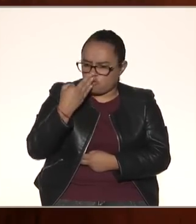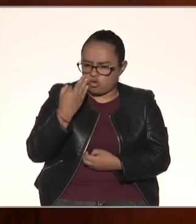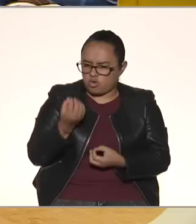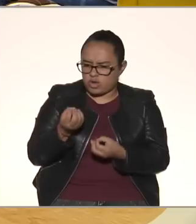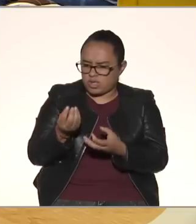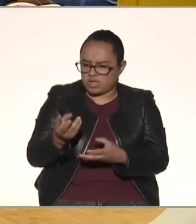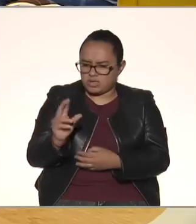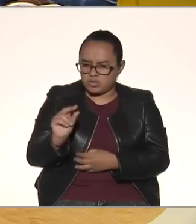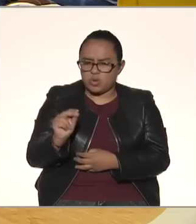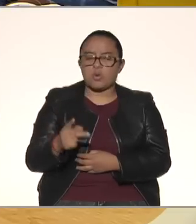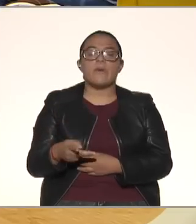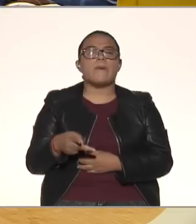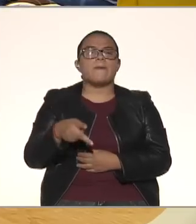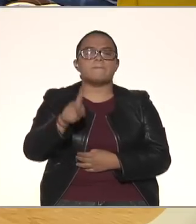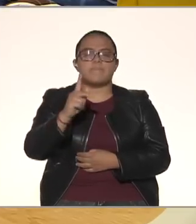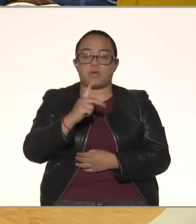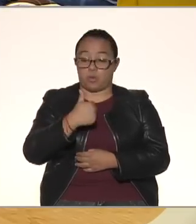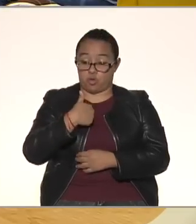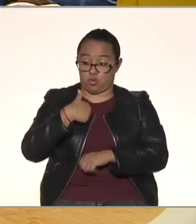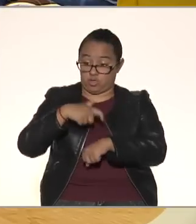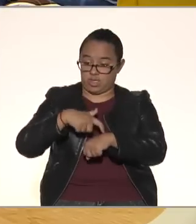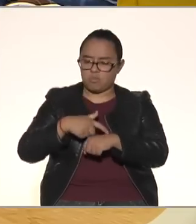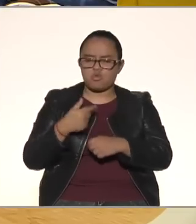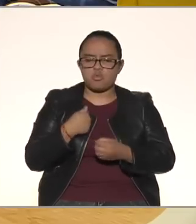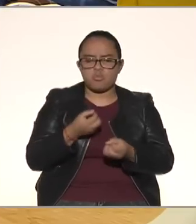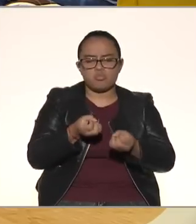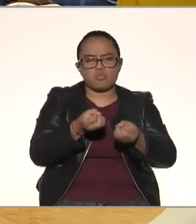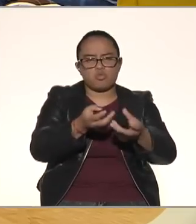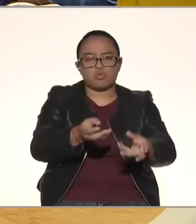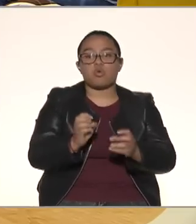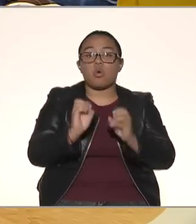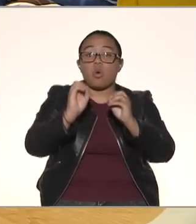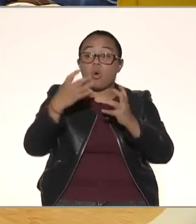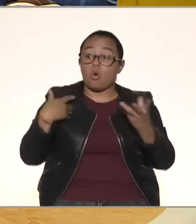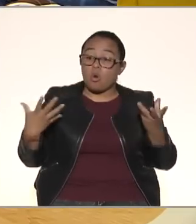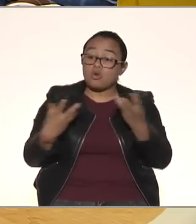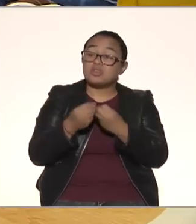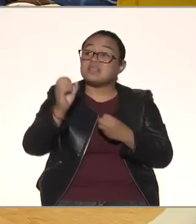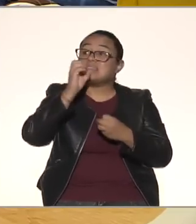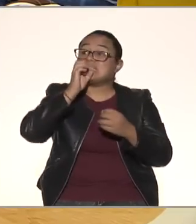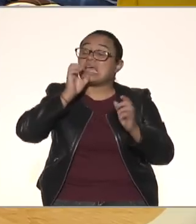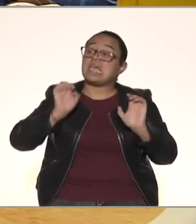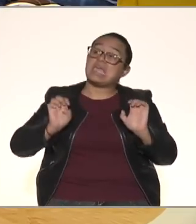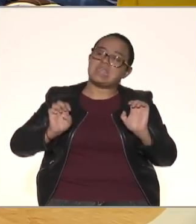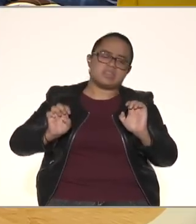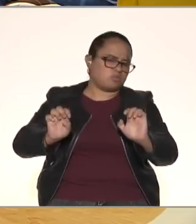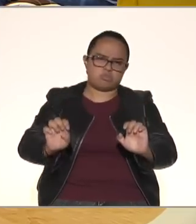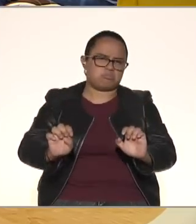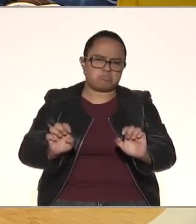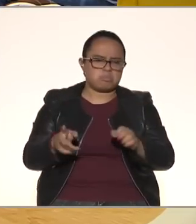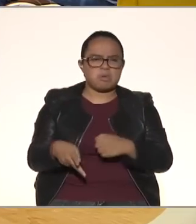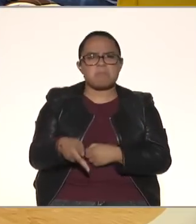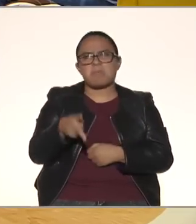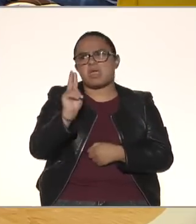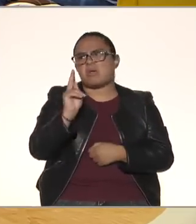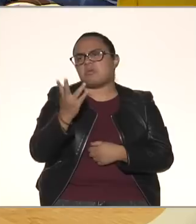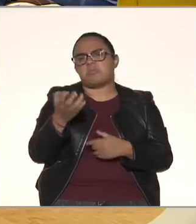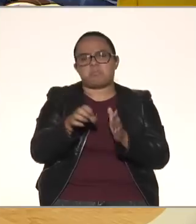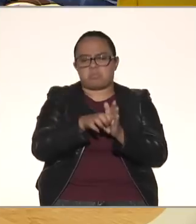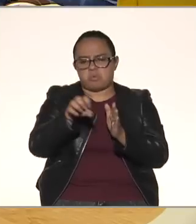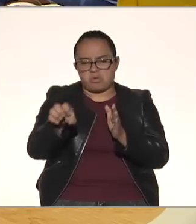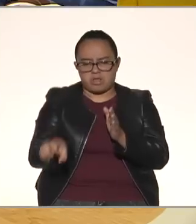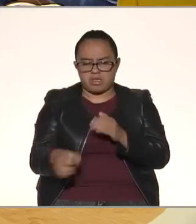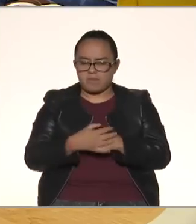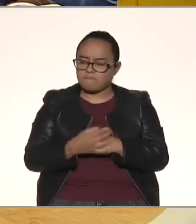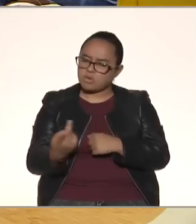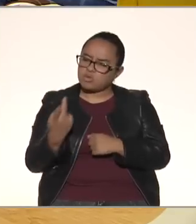pero mira, te doy mi tiempo, o yo no soy de una cena así maravillosa, pero sí te doy, por ejemplo, pues